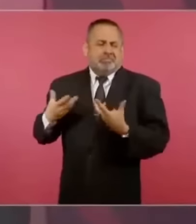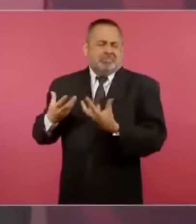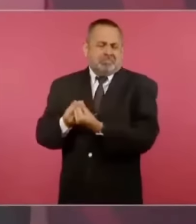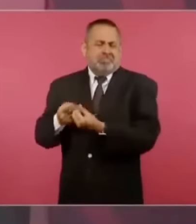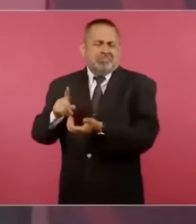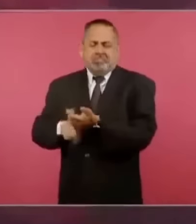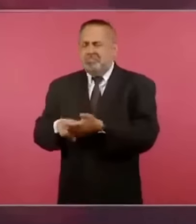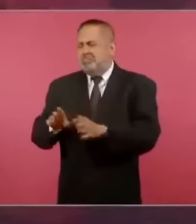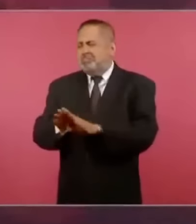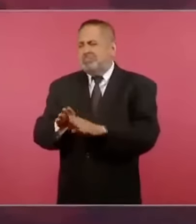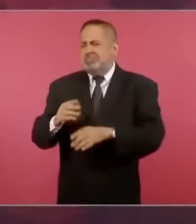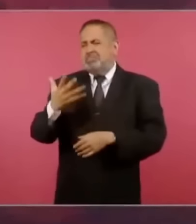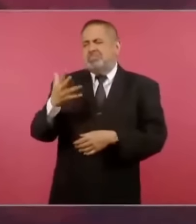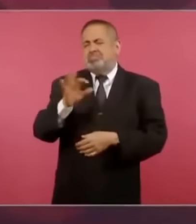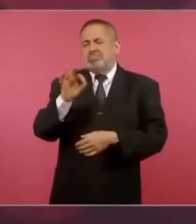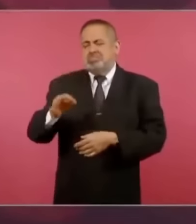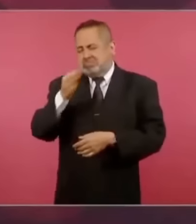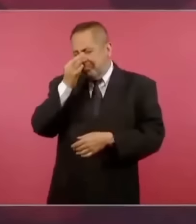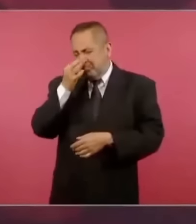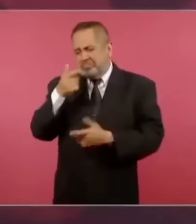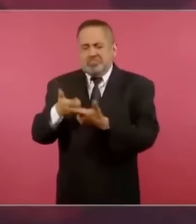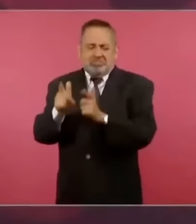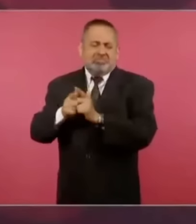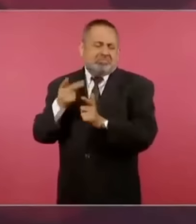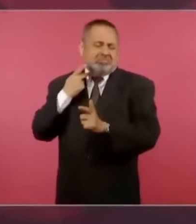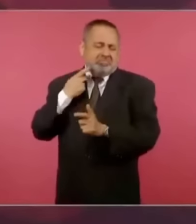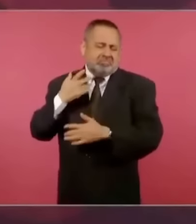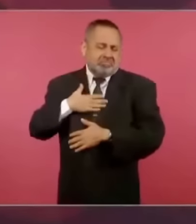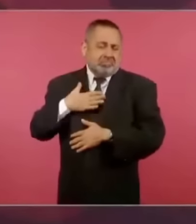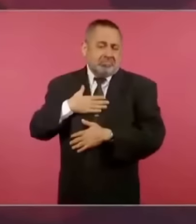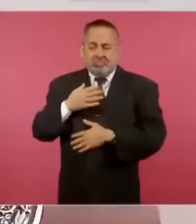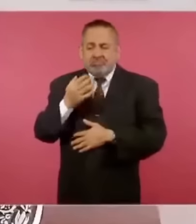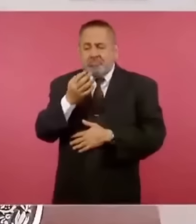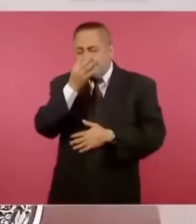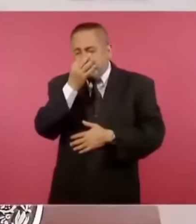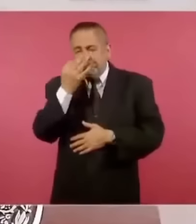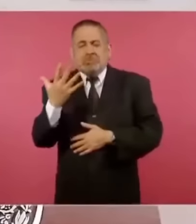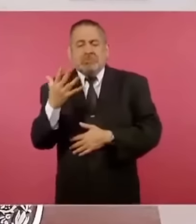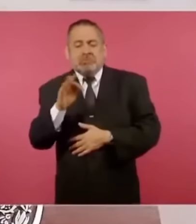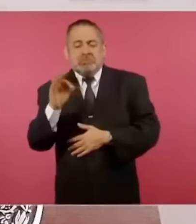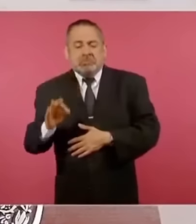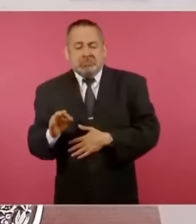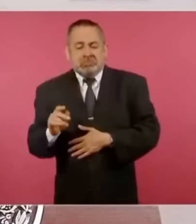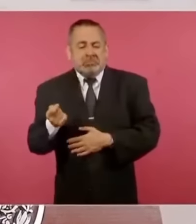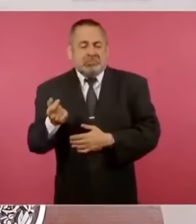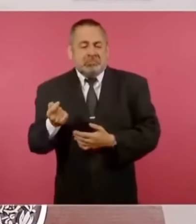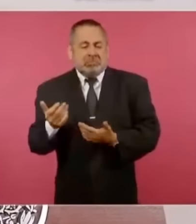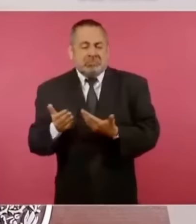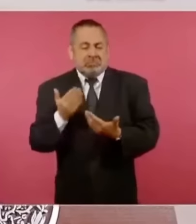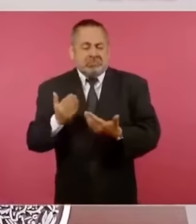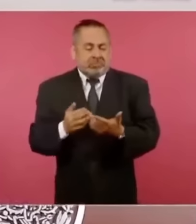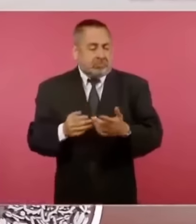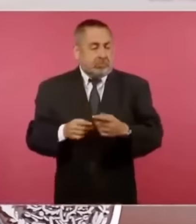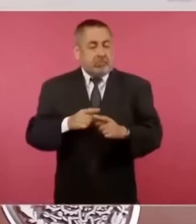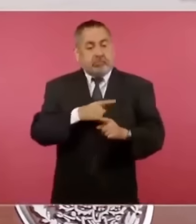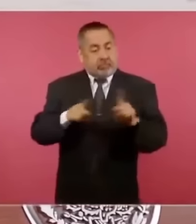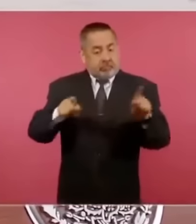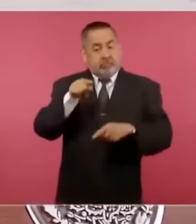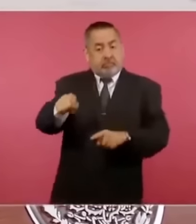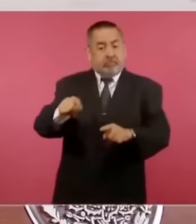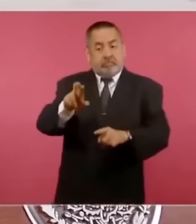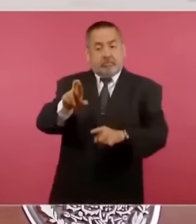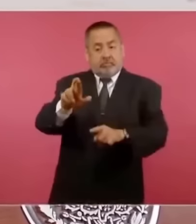teníamos como 5% de los votos, y Ricardo Monreal